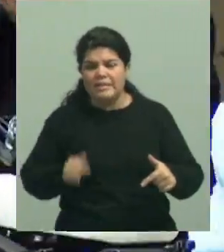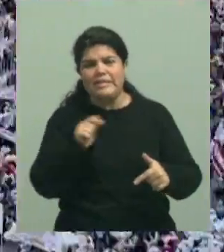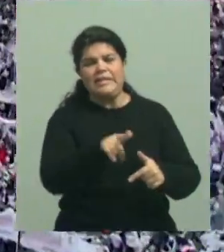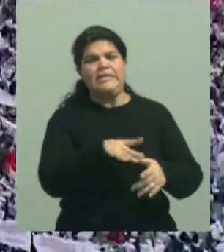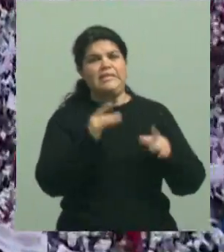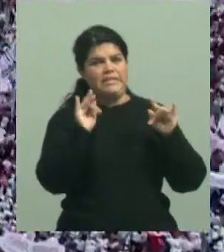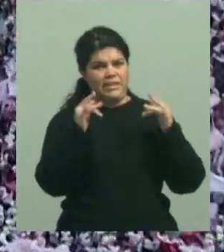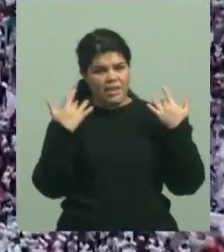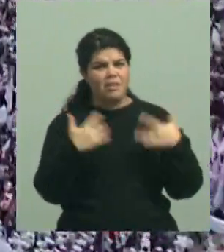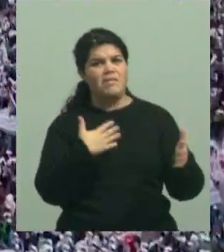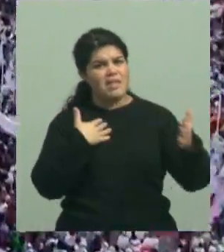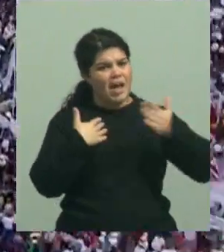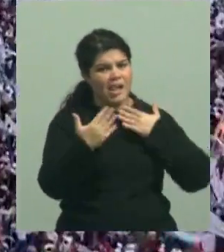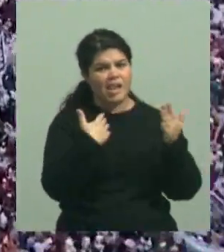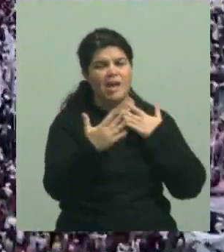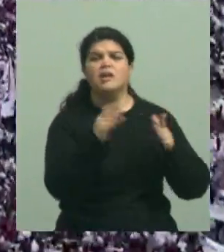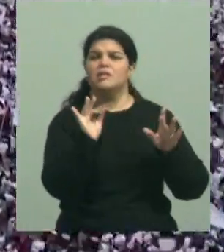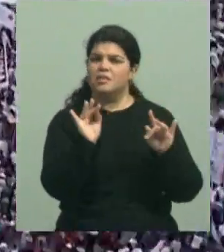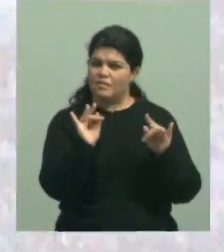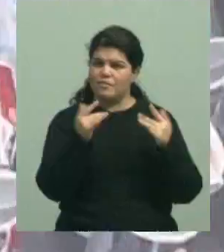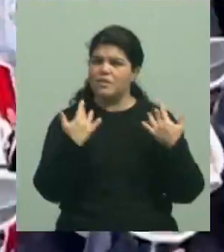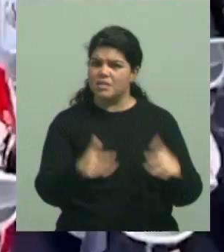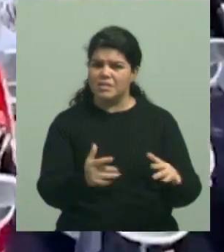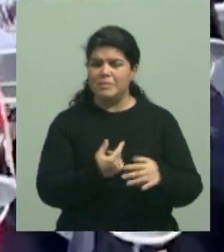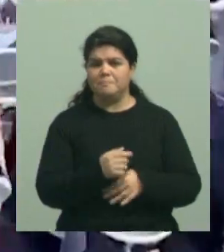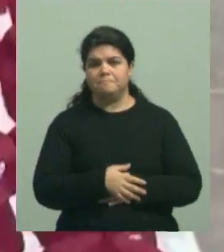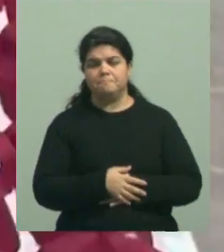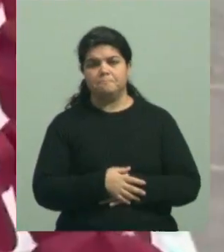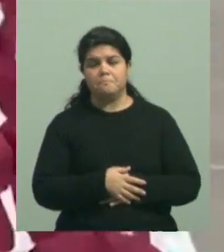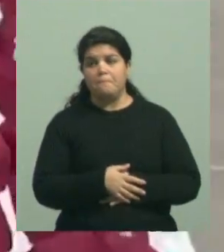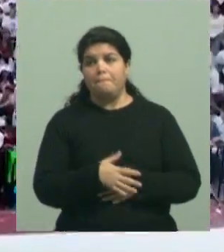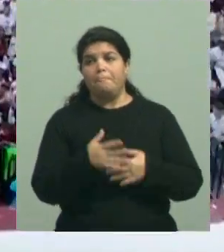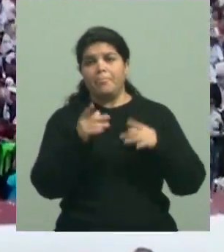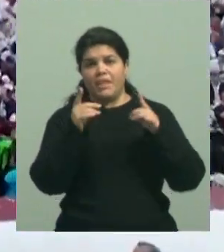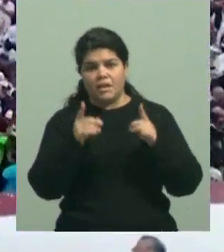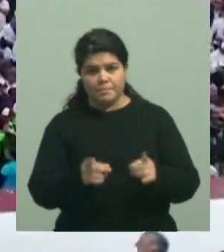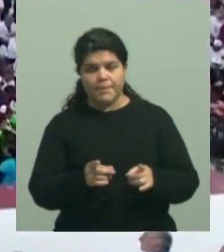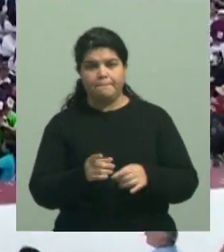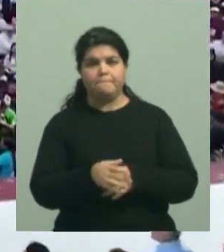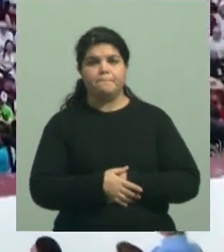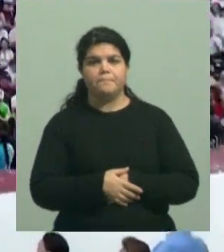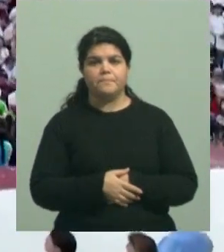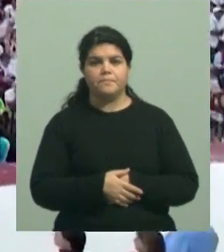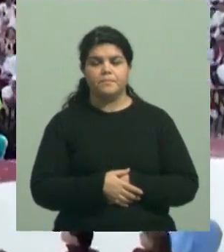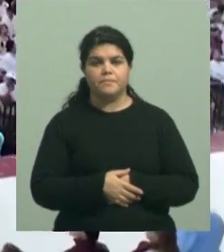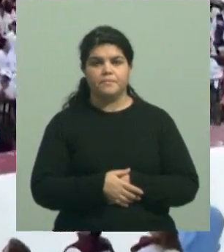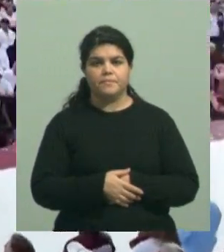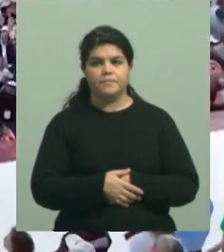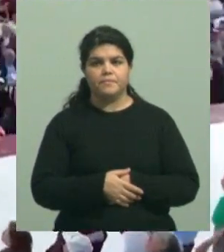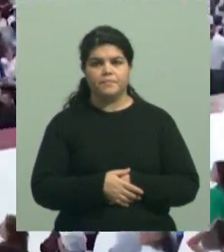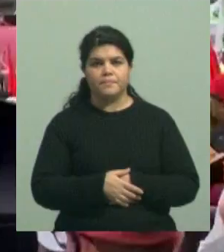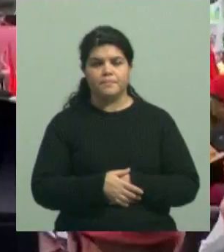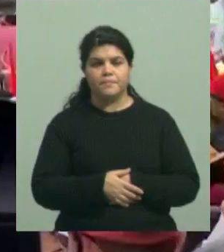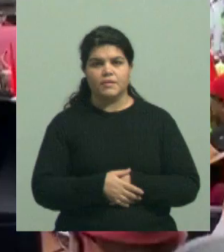teoría debería decir que fuese de otra forma, pero no. Y también tener en cuenta que hay indicios